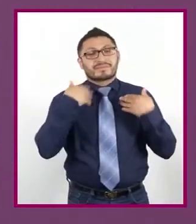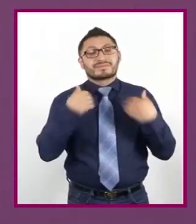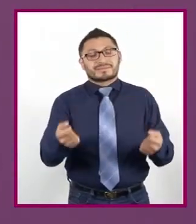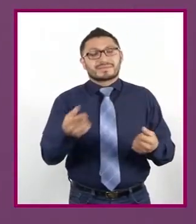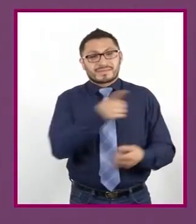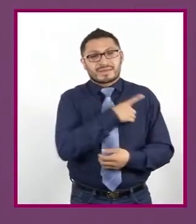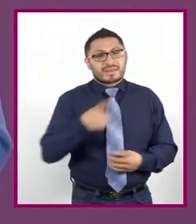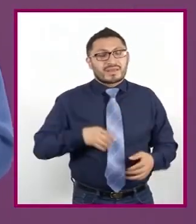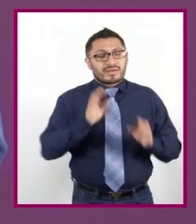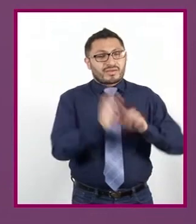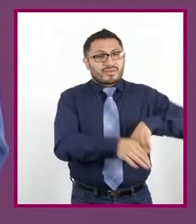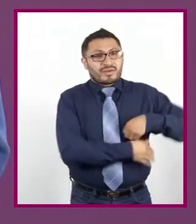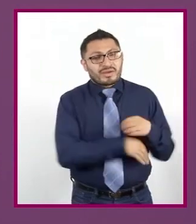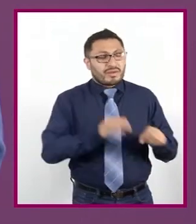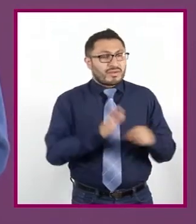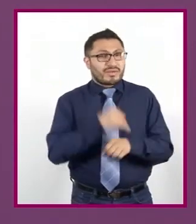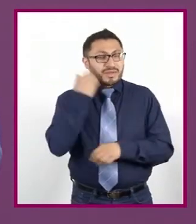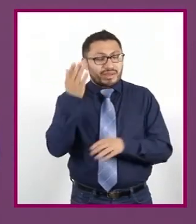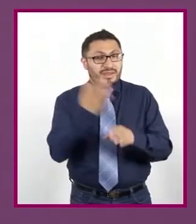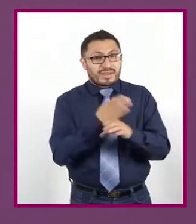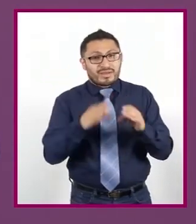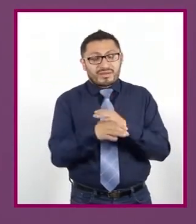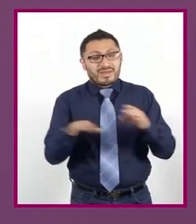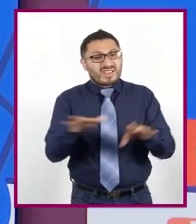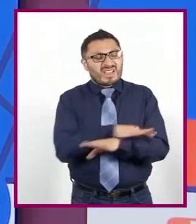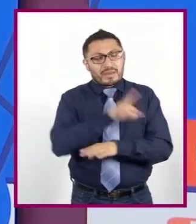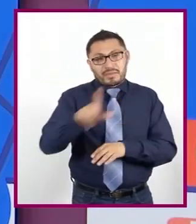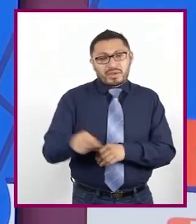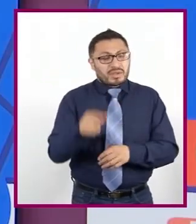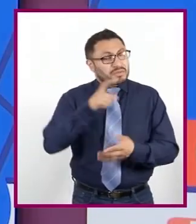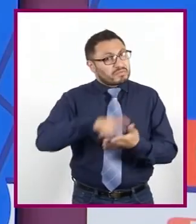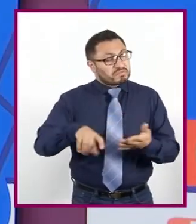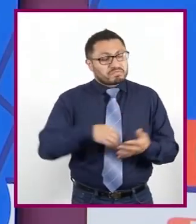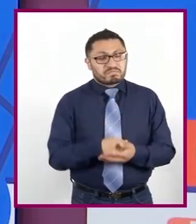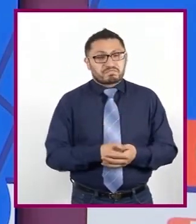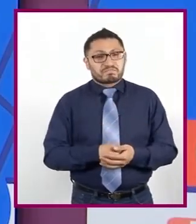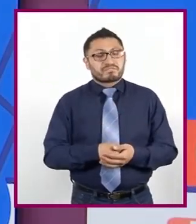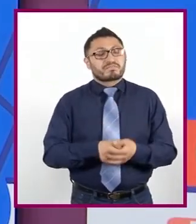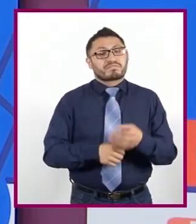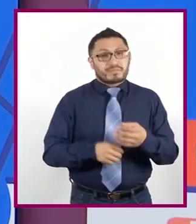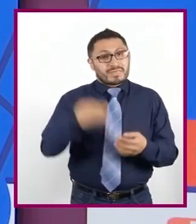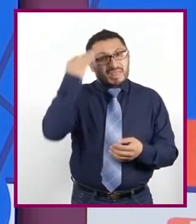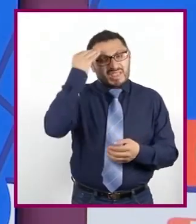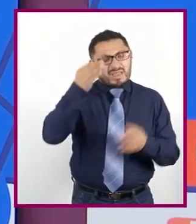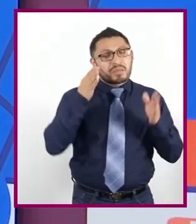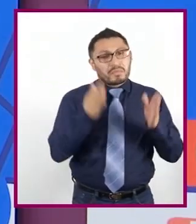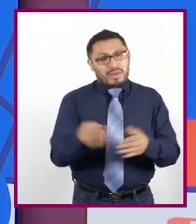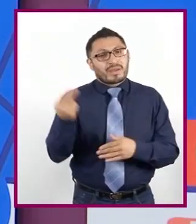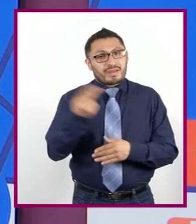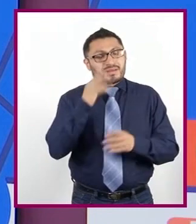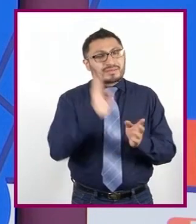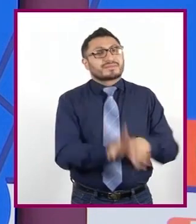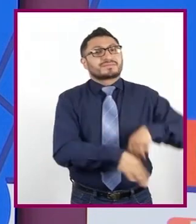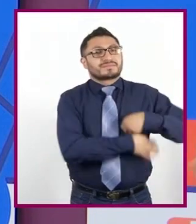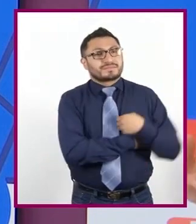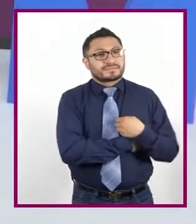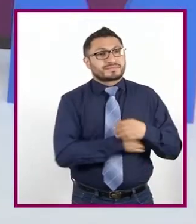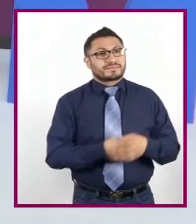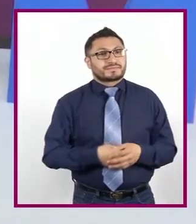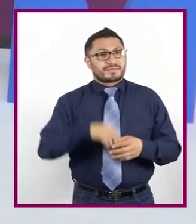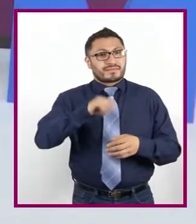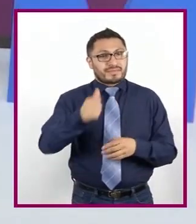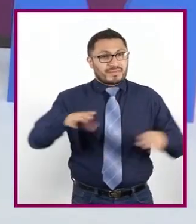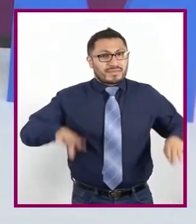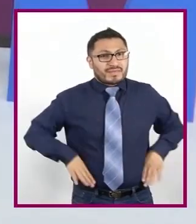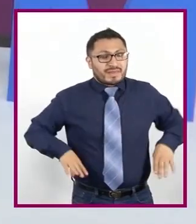para cualquier cambio o aclaración posterior a la compra. Al menos por algún tiempo es necesario guardarlos. Otro de